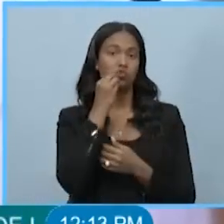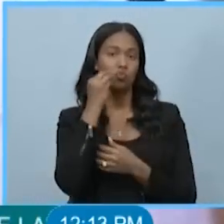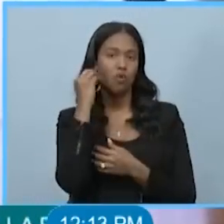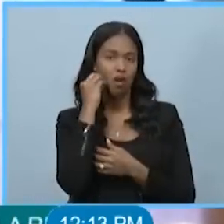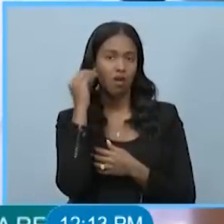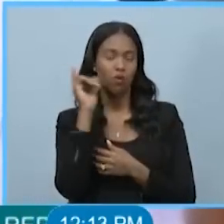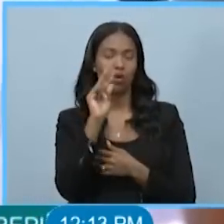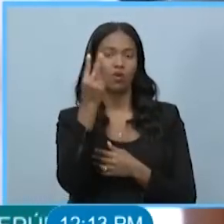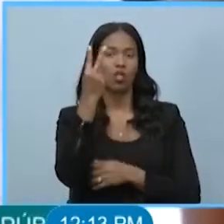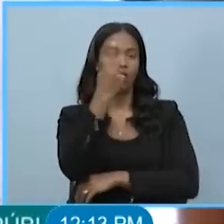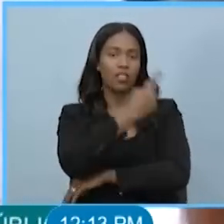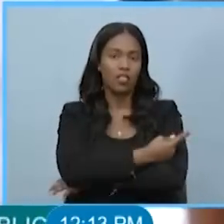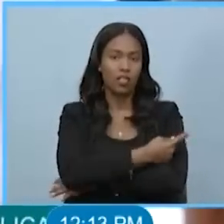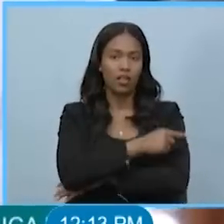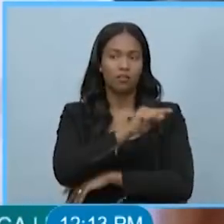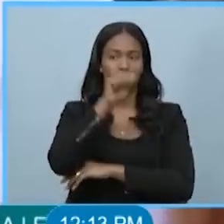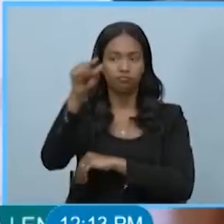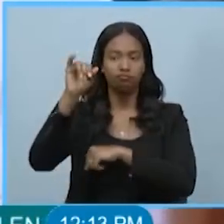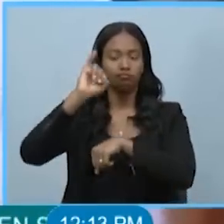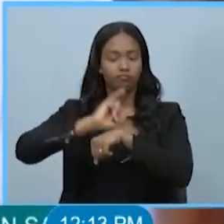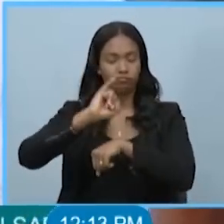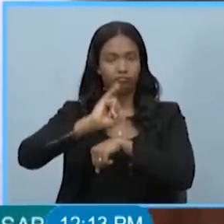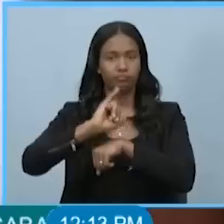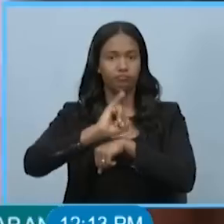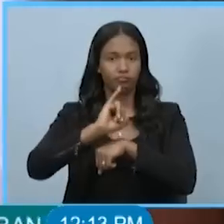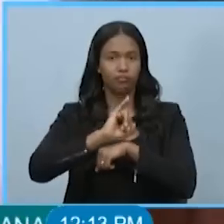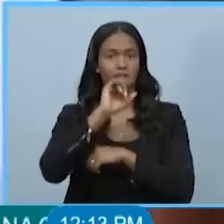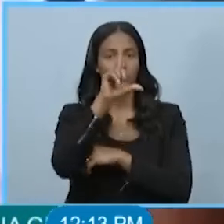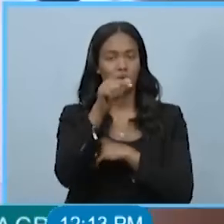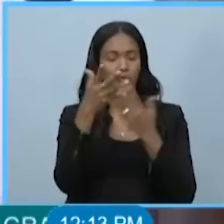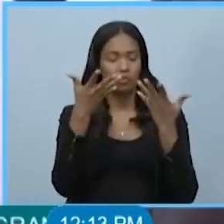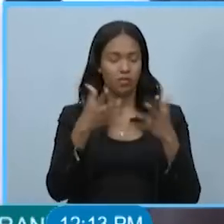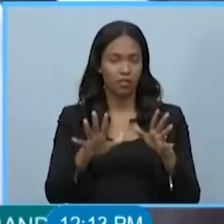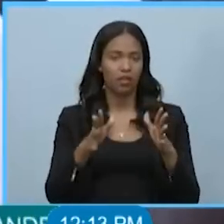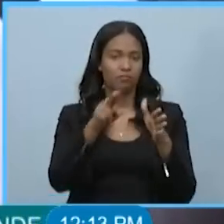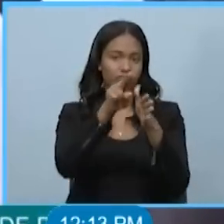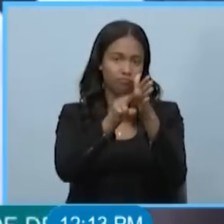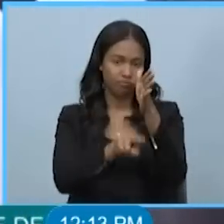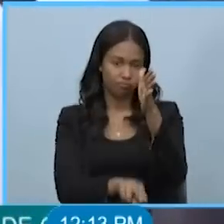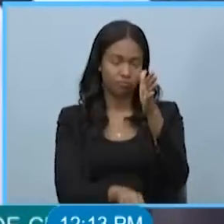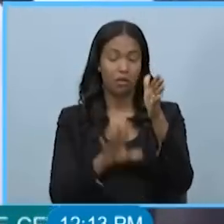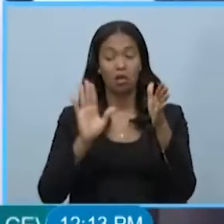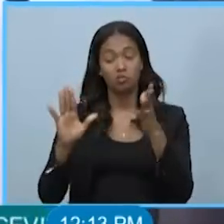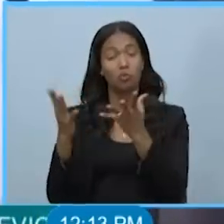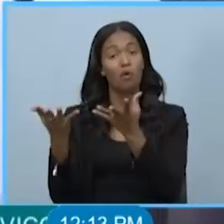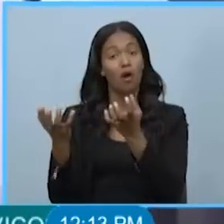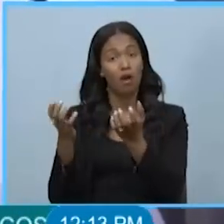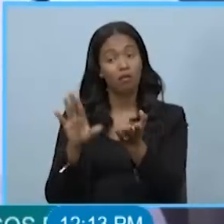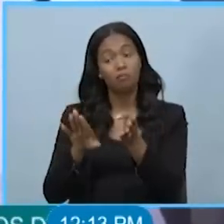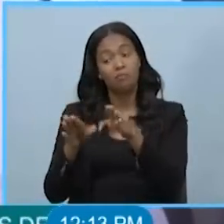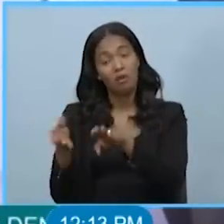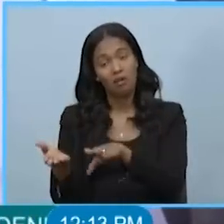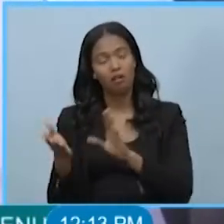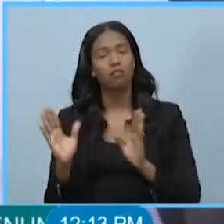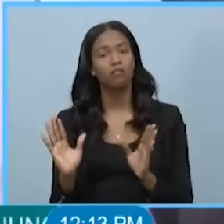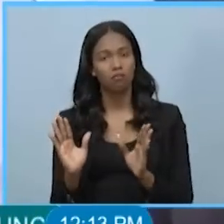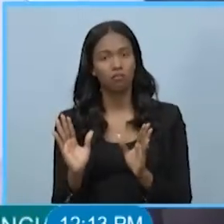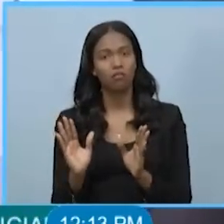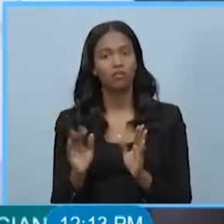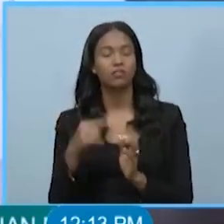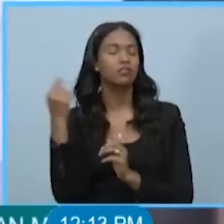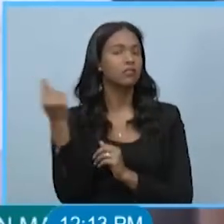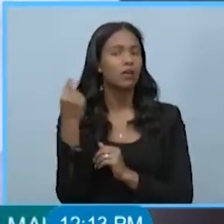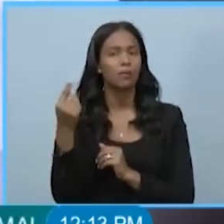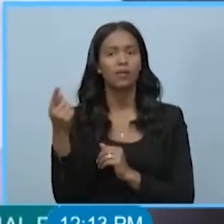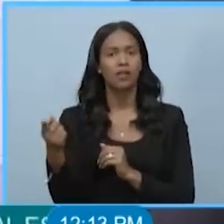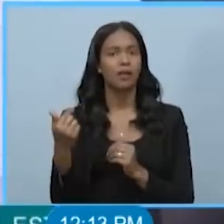un segundo día de duelo en la basílica, y luego ya el funeral. Así que es la voluntad de don Amable. Como siempre